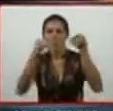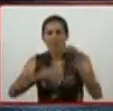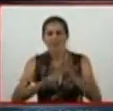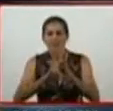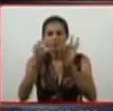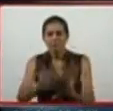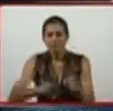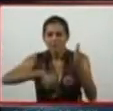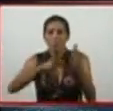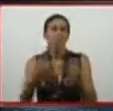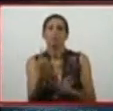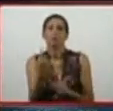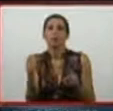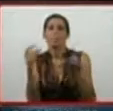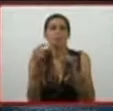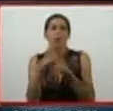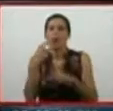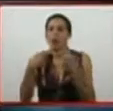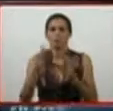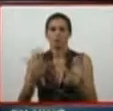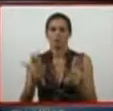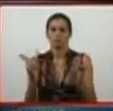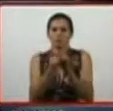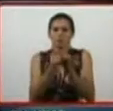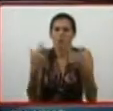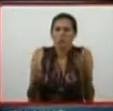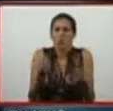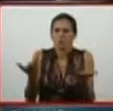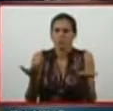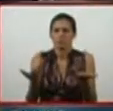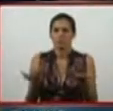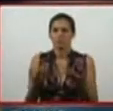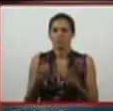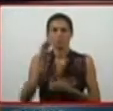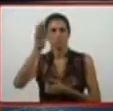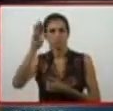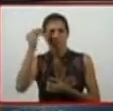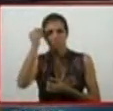firmado o es de palabra todo este de nuevos contenidos, nuevas perspectivas a futuro de la